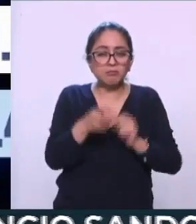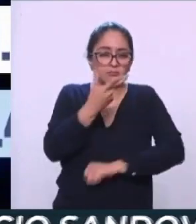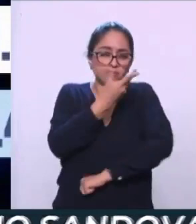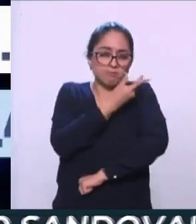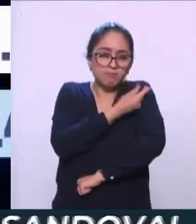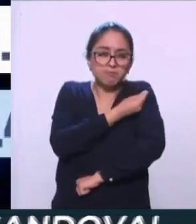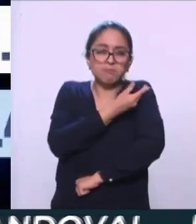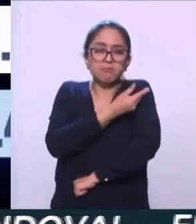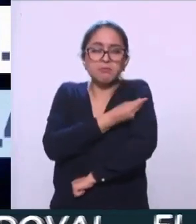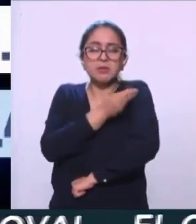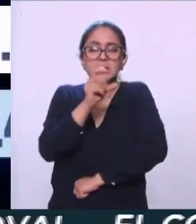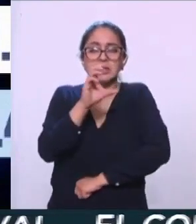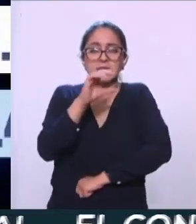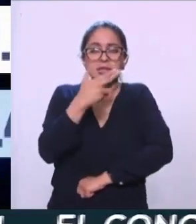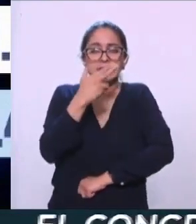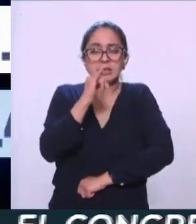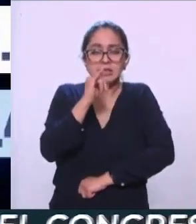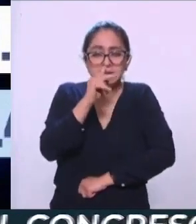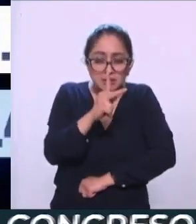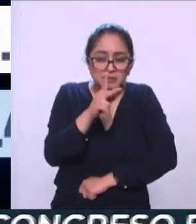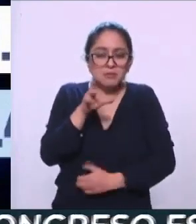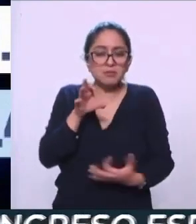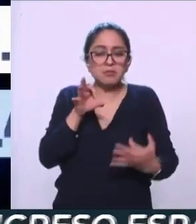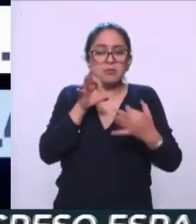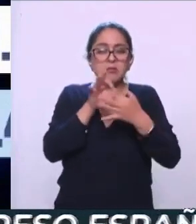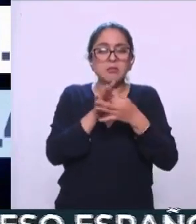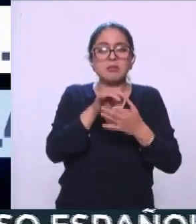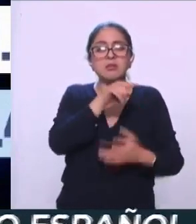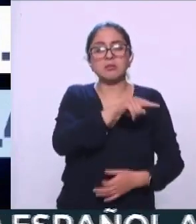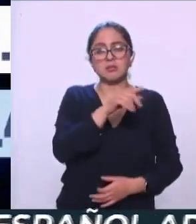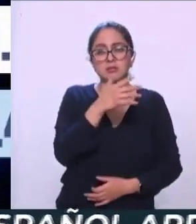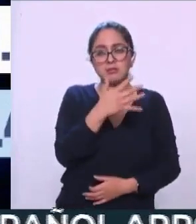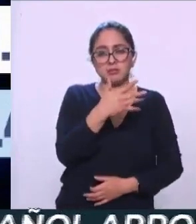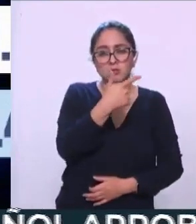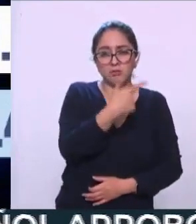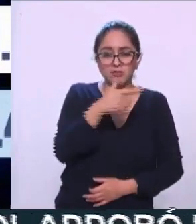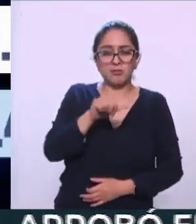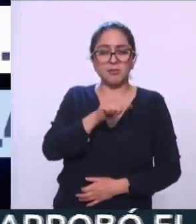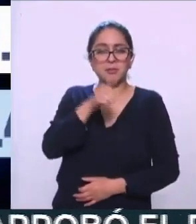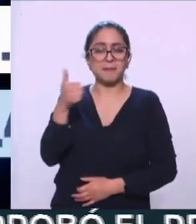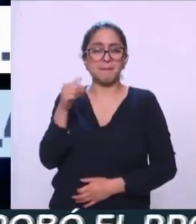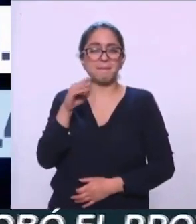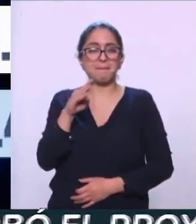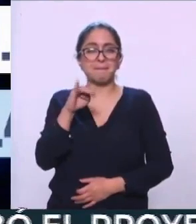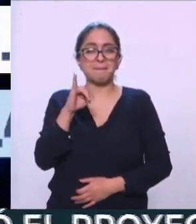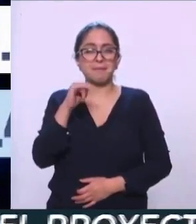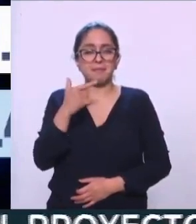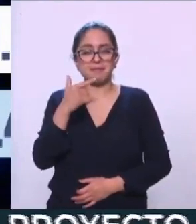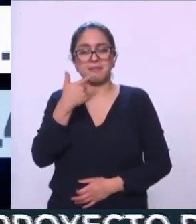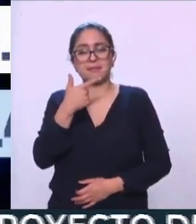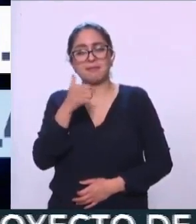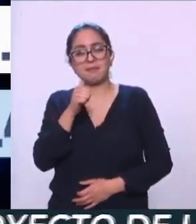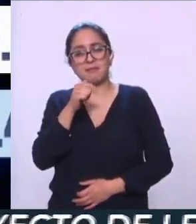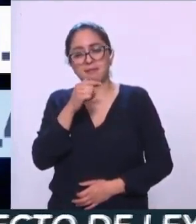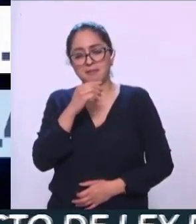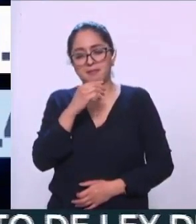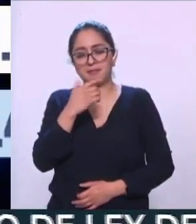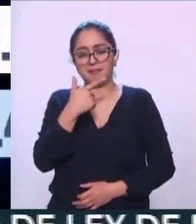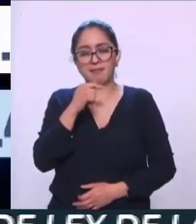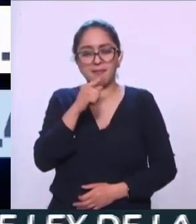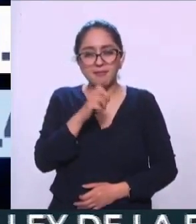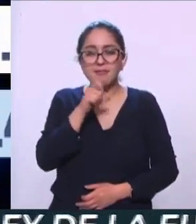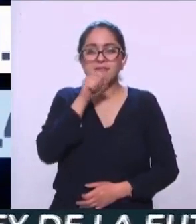vacunas que iban a funcionar con la red 5G. Con la 5G y la de Bill Gates, que iba a controlar tu vida y te iba a conectar con Microsoft y